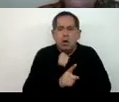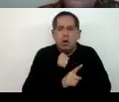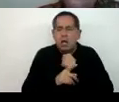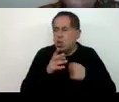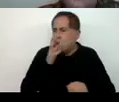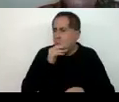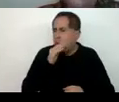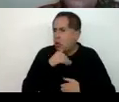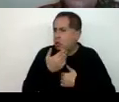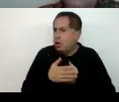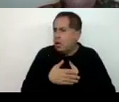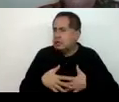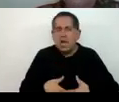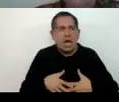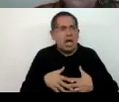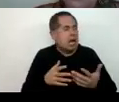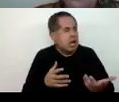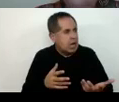documentado casos en los que